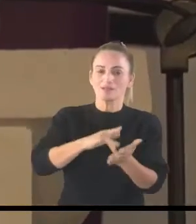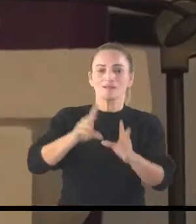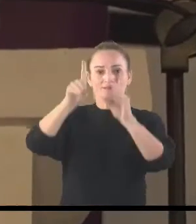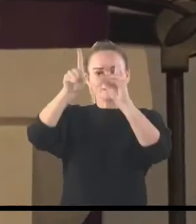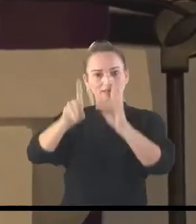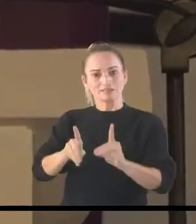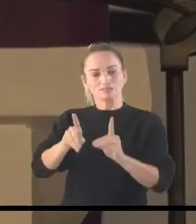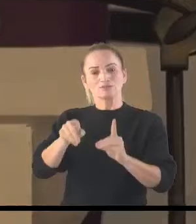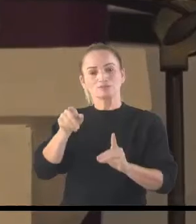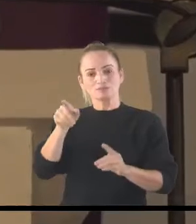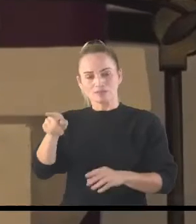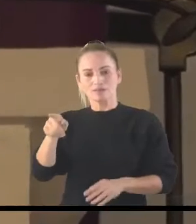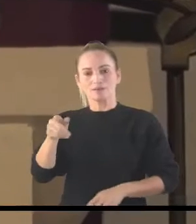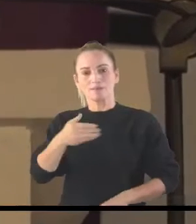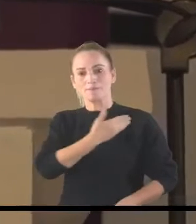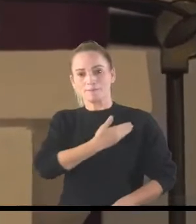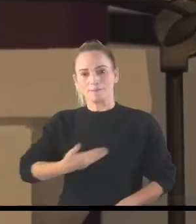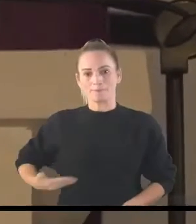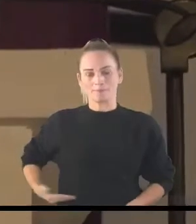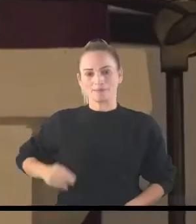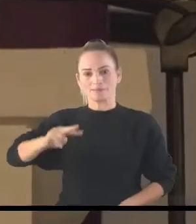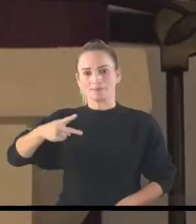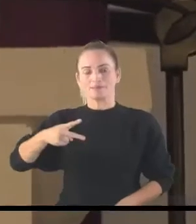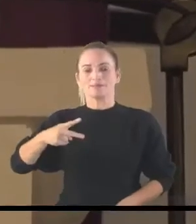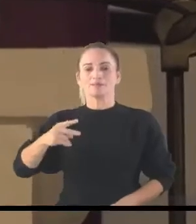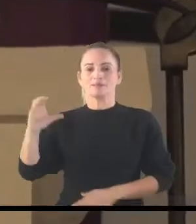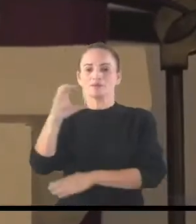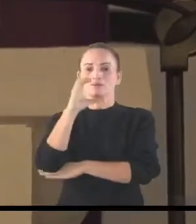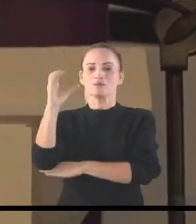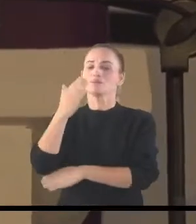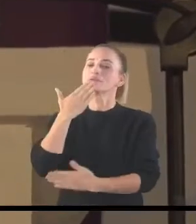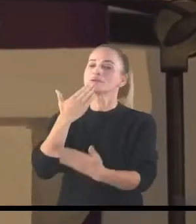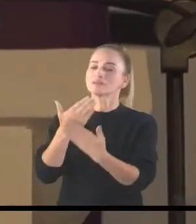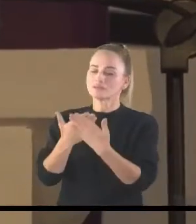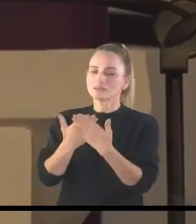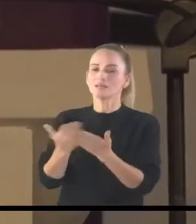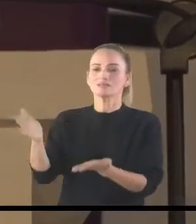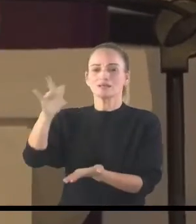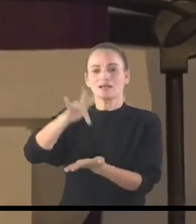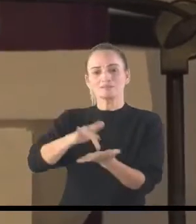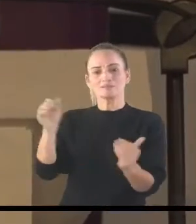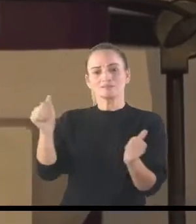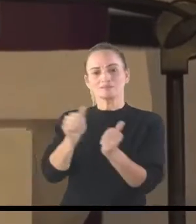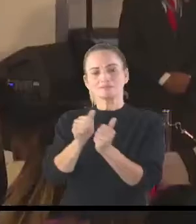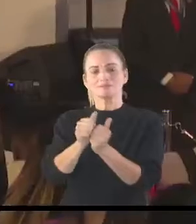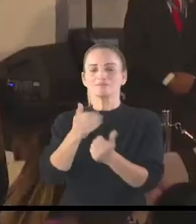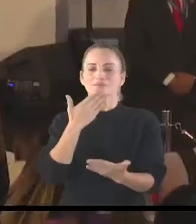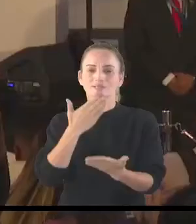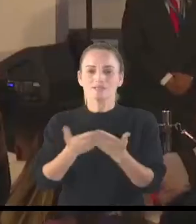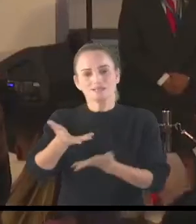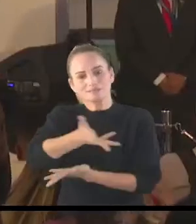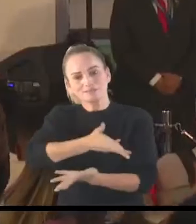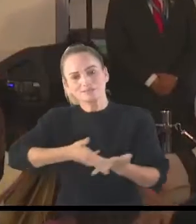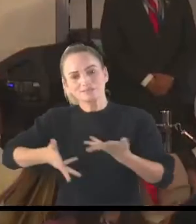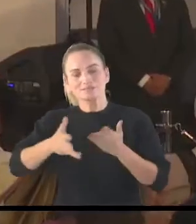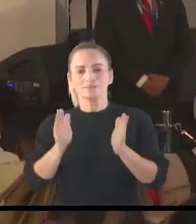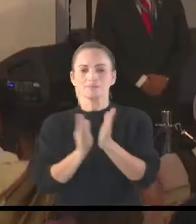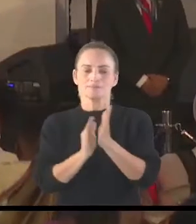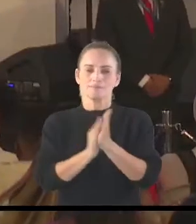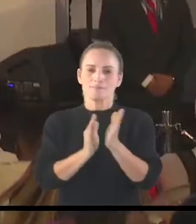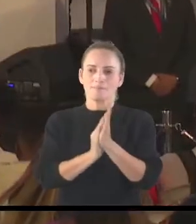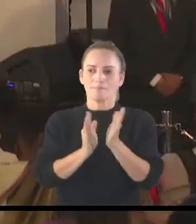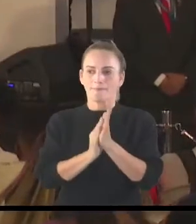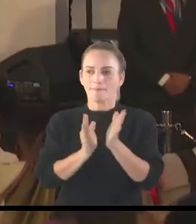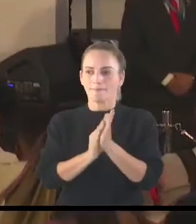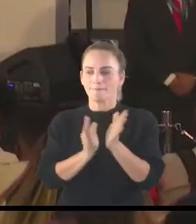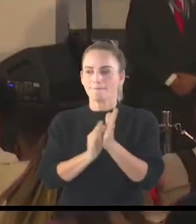decidido ser la vicepresidenta de este pueblo. Muchas gracias por estar hoy con su pueblo y con las víctimas.